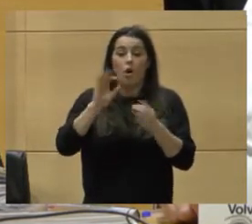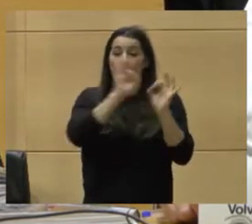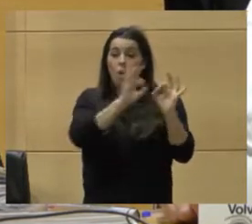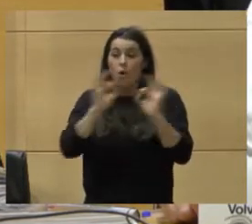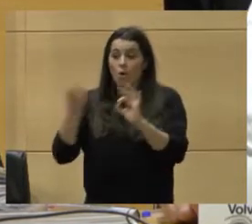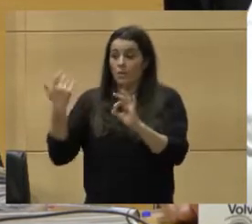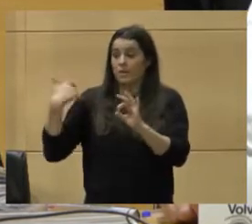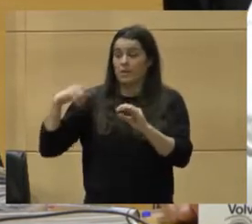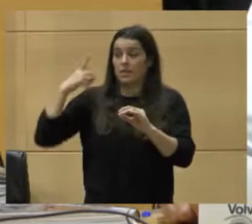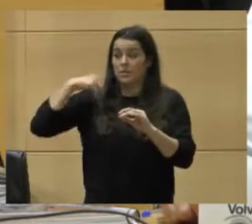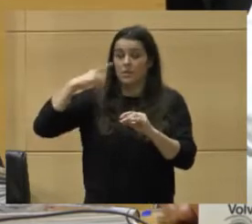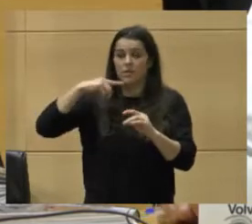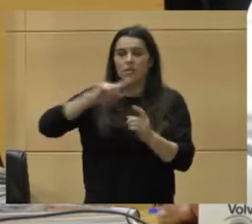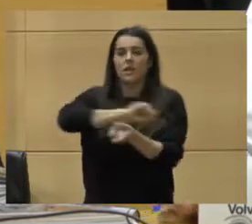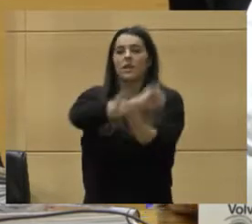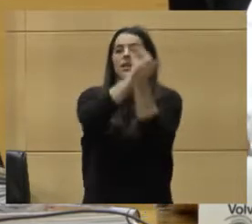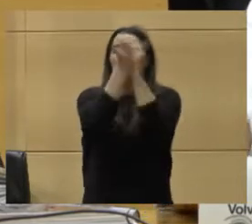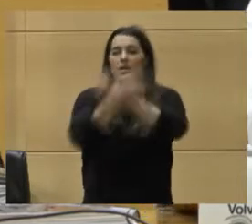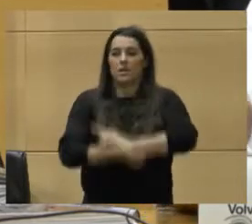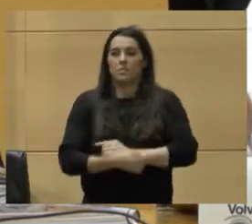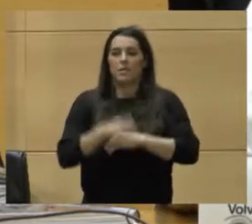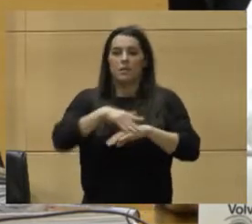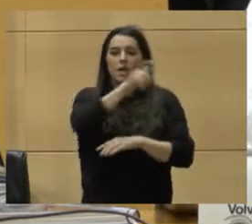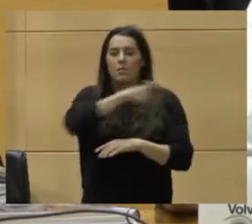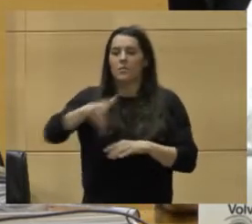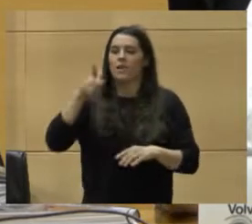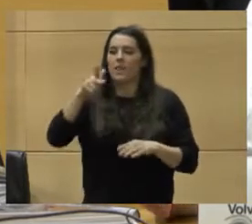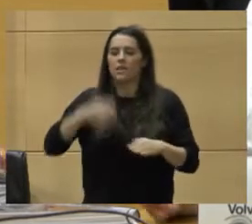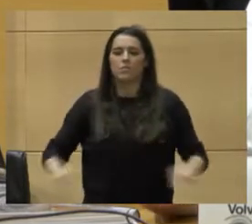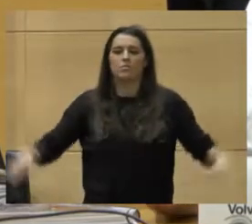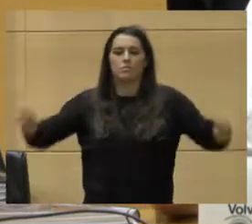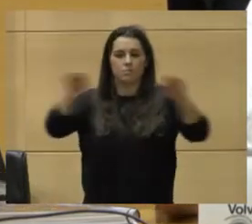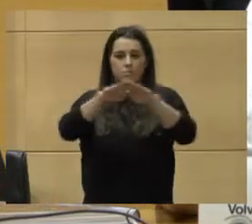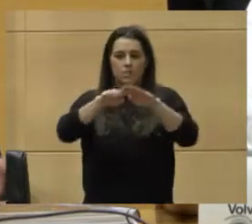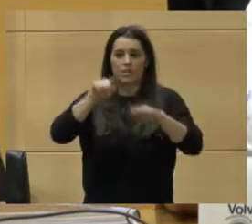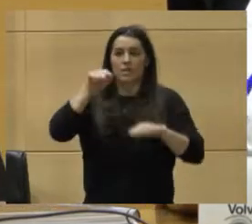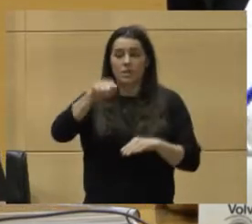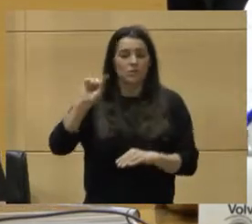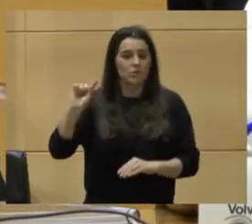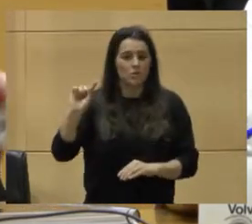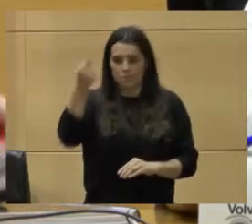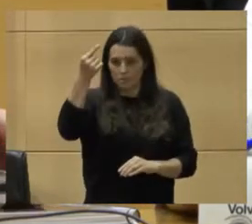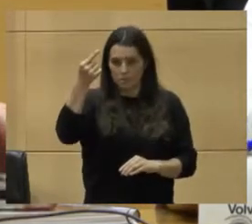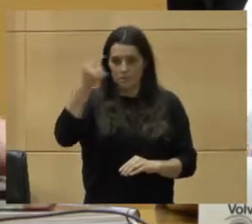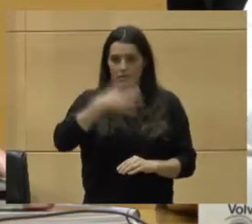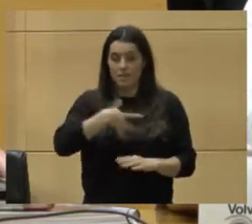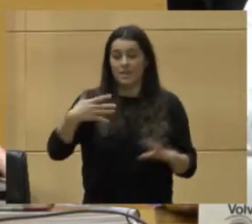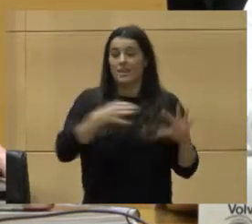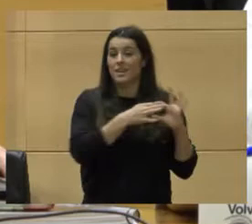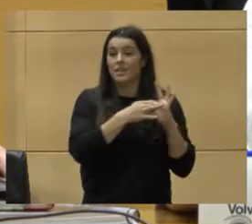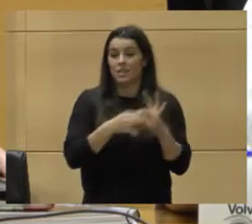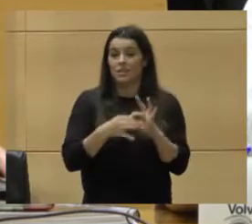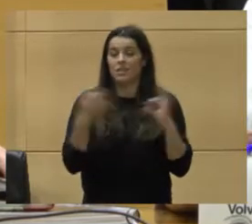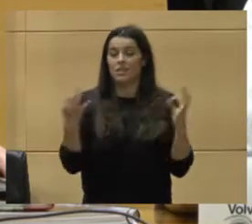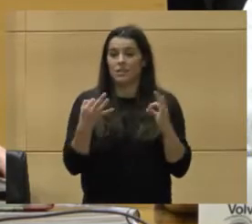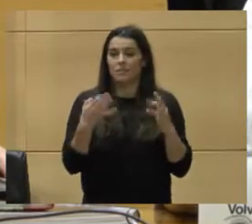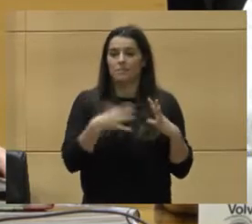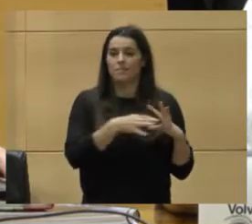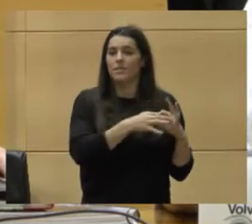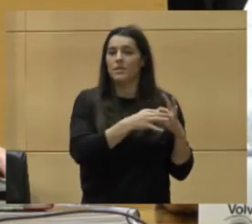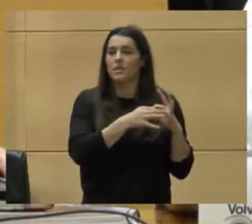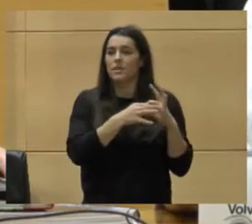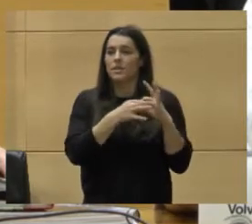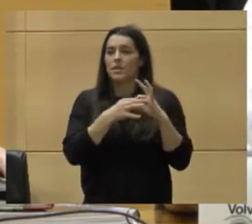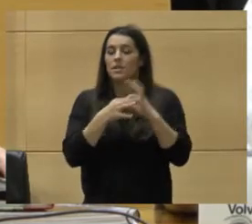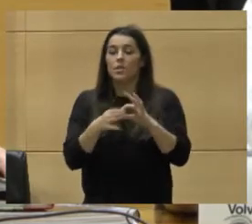establecer una sociedad de personas iguales en derechos eso en primer lugar y quería relacionarlo con algo que